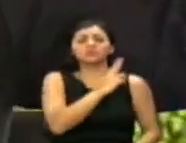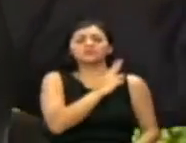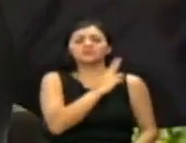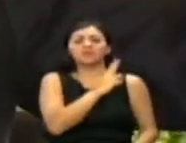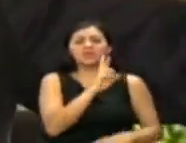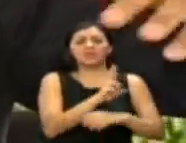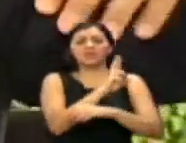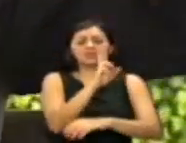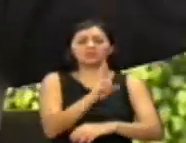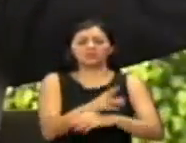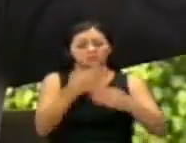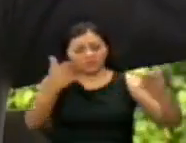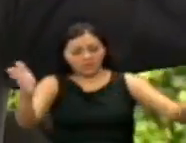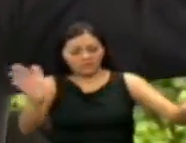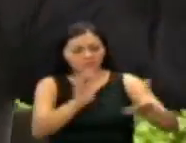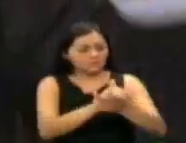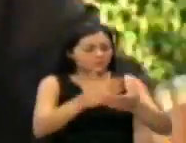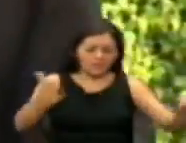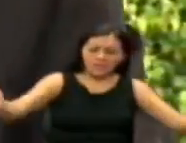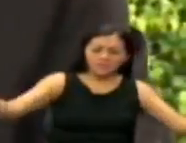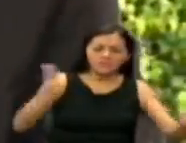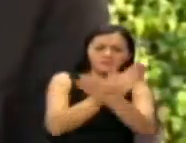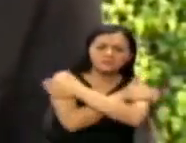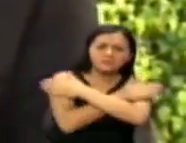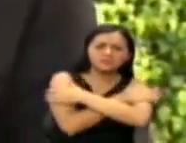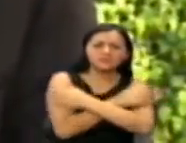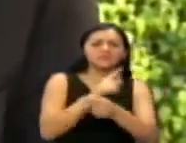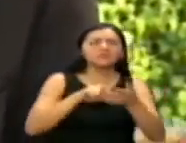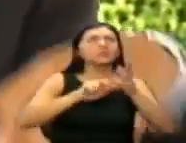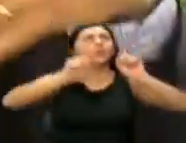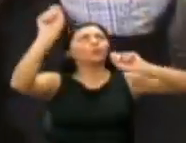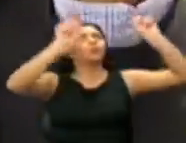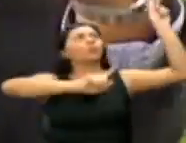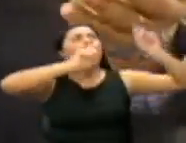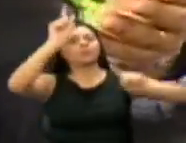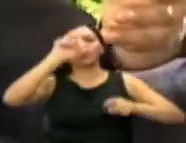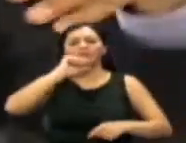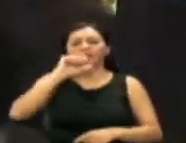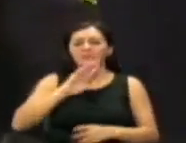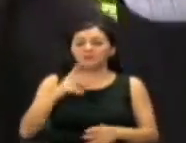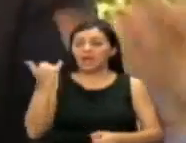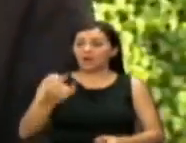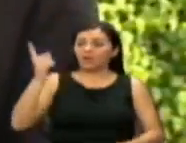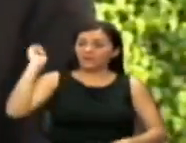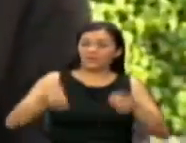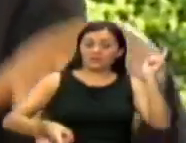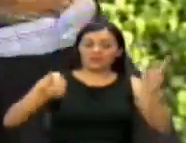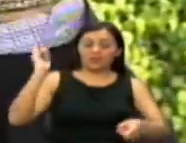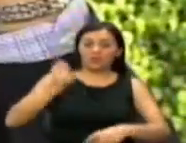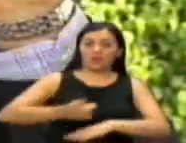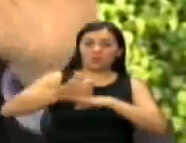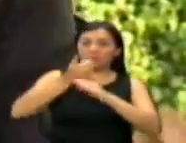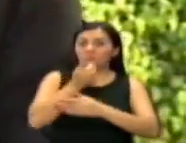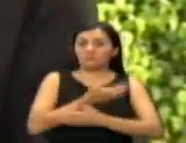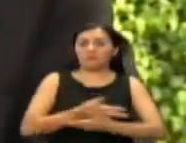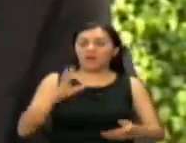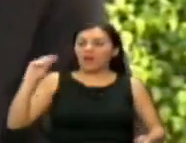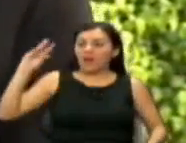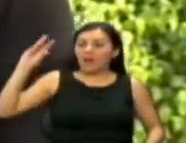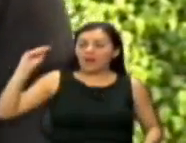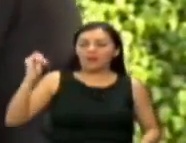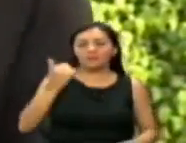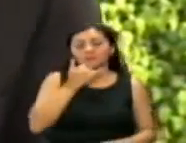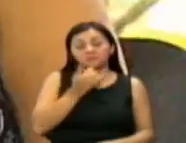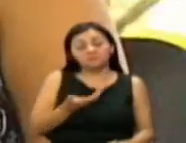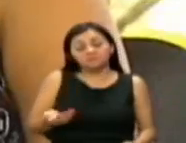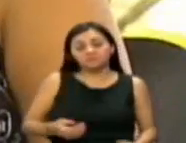recibía? Pues faltaban solo los fuegos pirotécnicos, ¿no? Ahora somos los dictadores, los, ¿cómo es? Autoritarios y toda la palabrería de siempre.